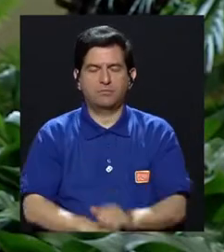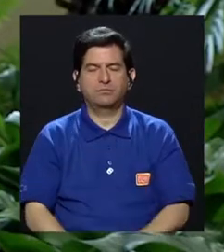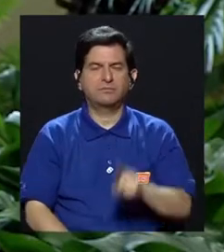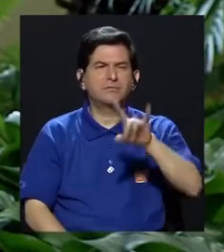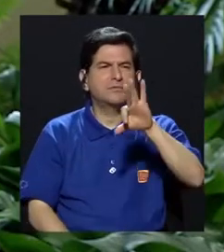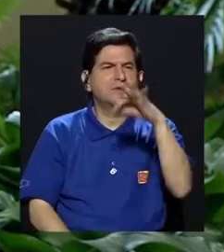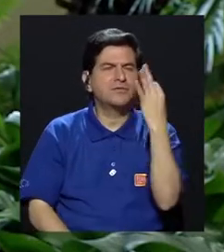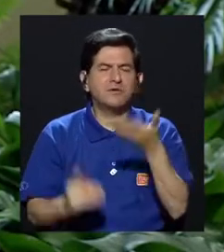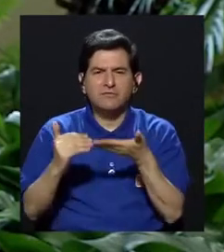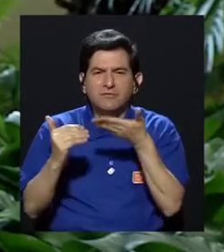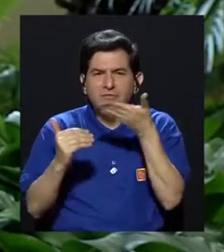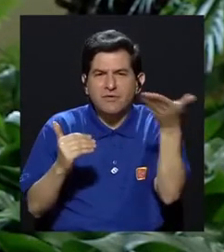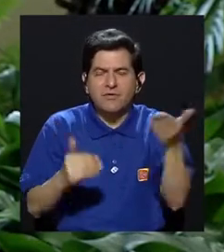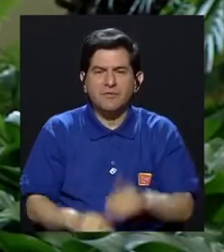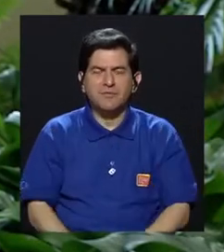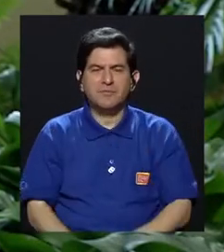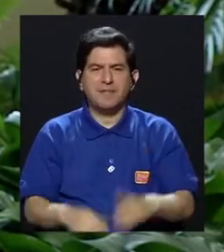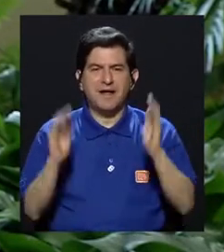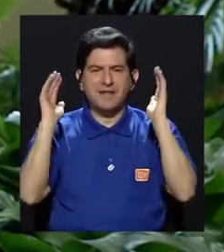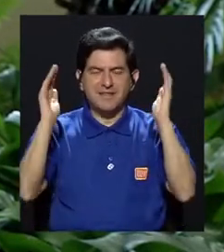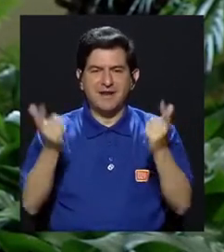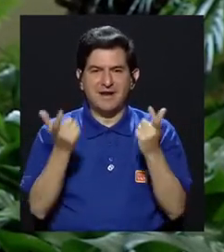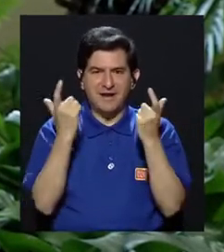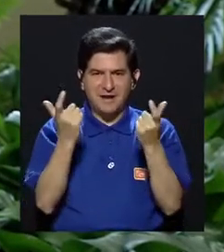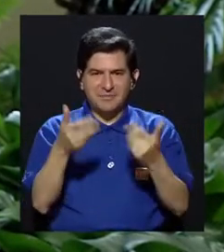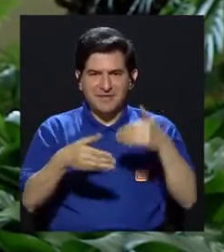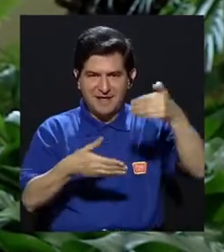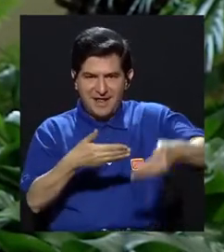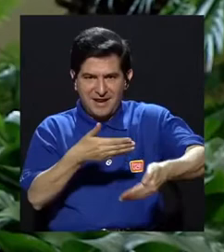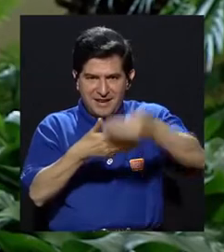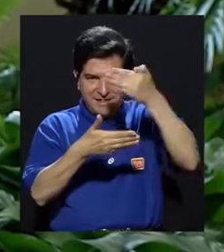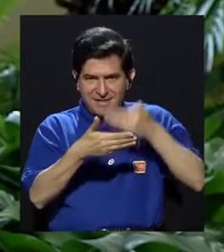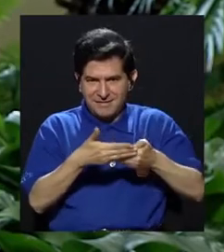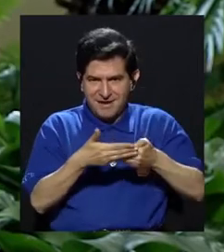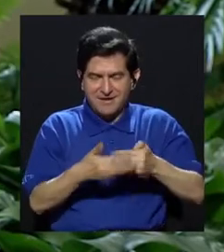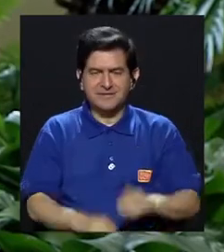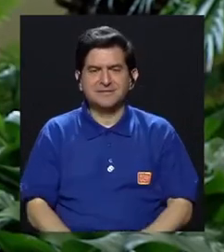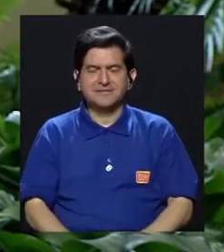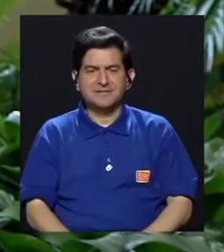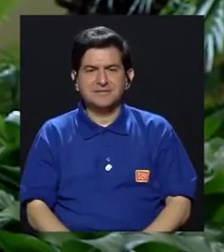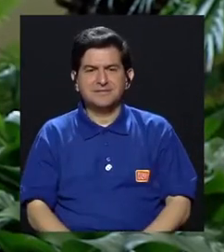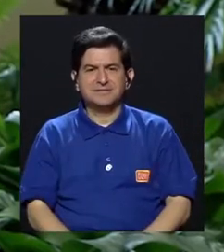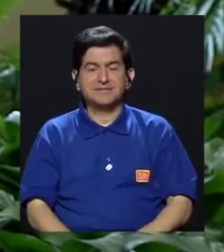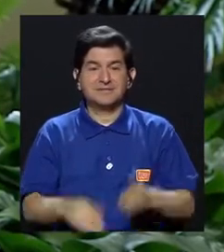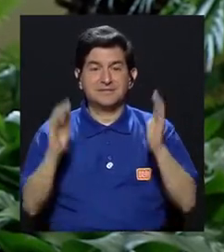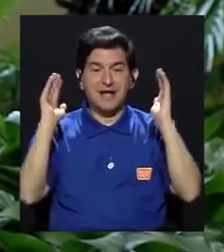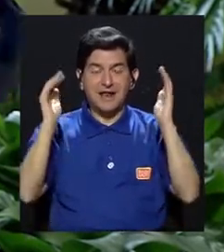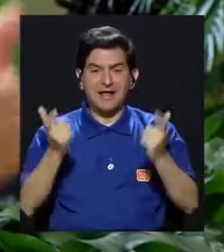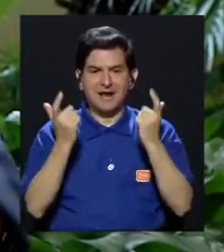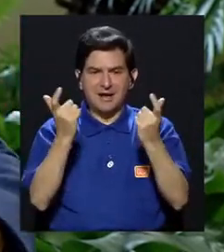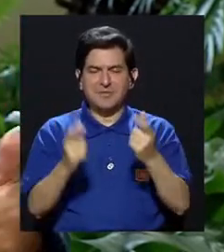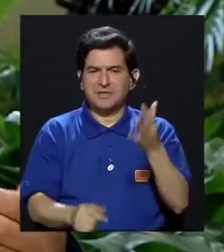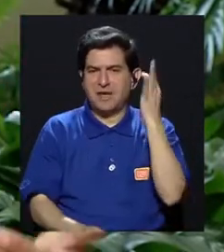que de alguna manera hay elementos del gran capital detrás de esto, ¿verdad? Porque al gran capital le interesa que las mujeres se incorporen al